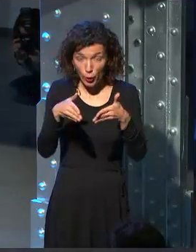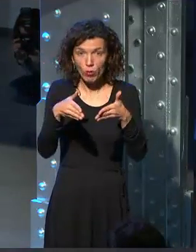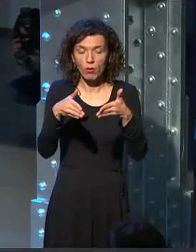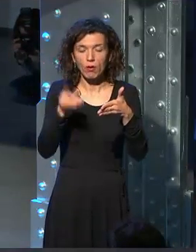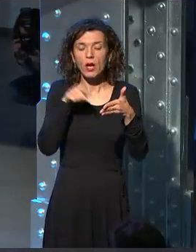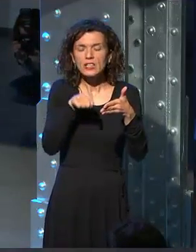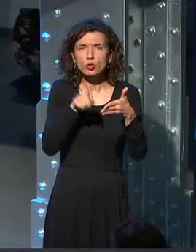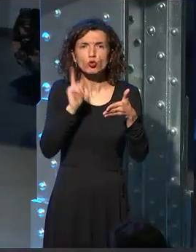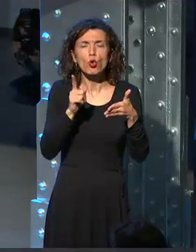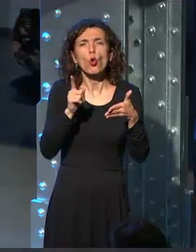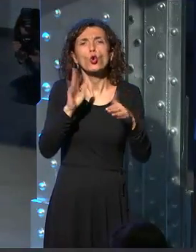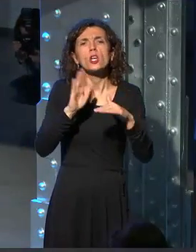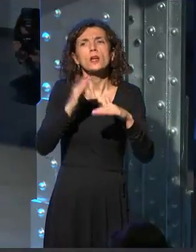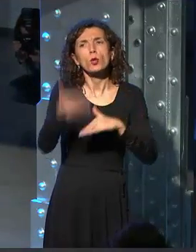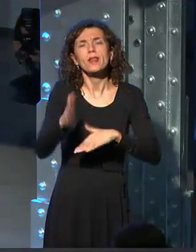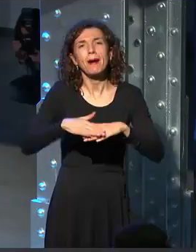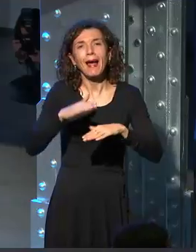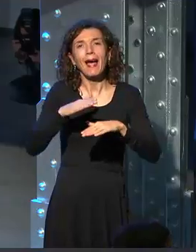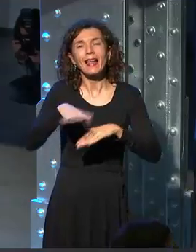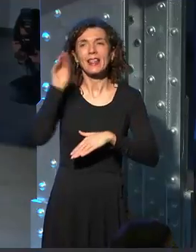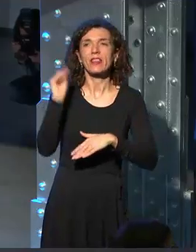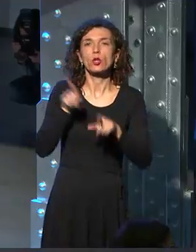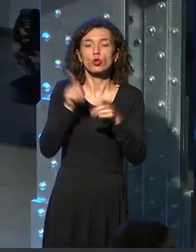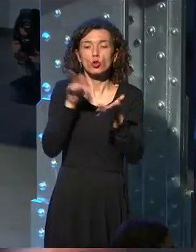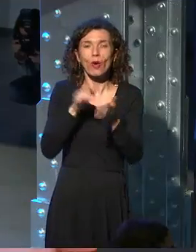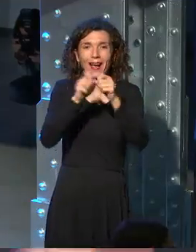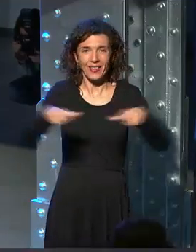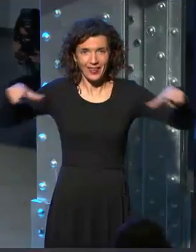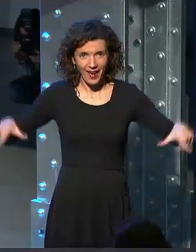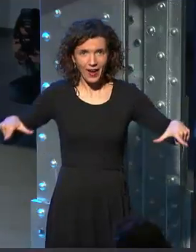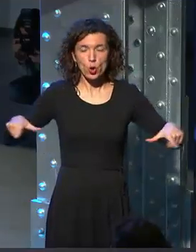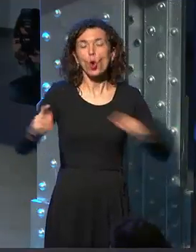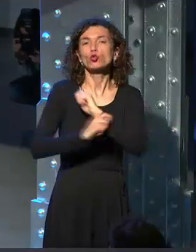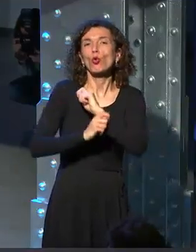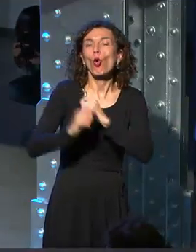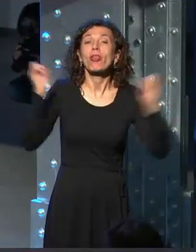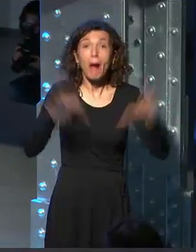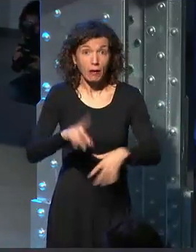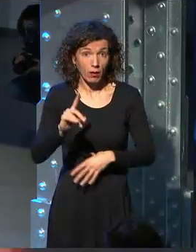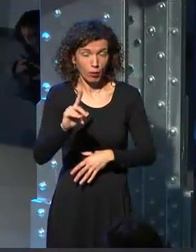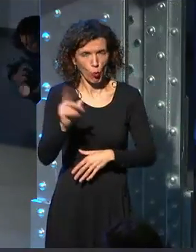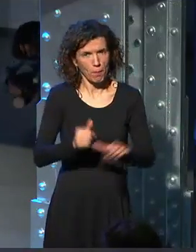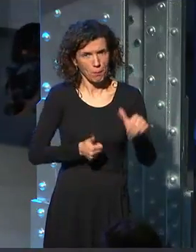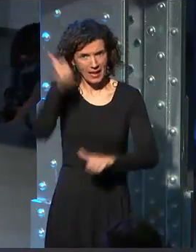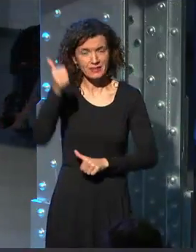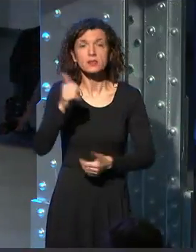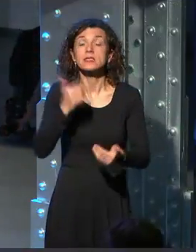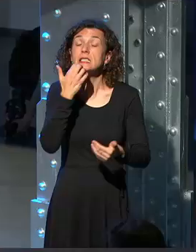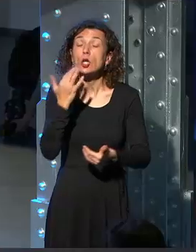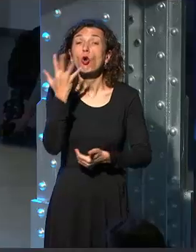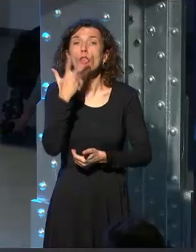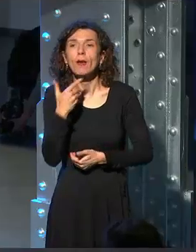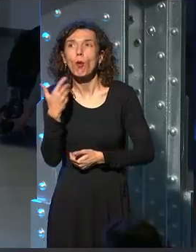no es solamente importante para entender qué es lo que ocurre en un escenario durante un truco de magia, sino que si conocemos